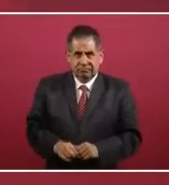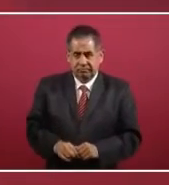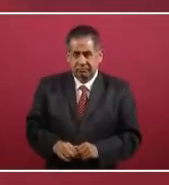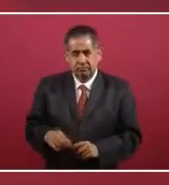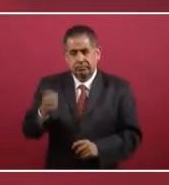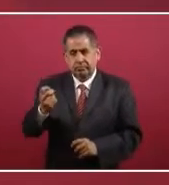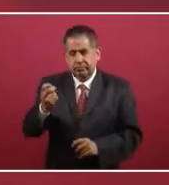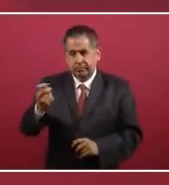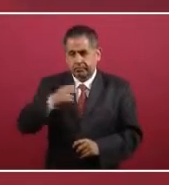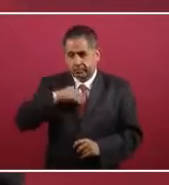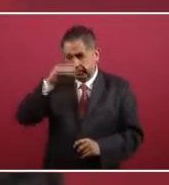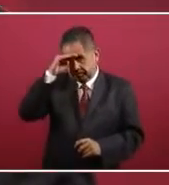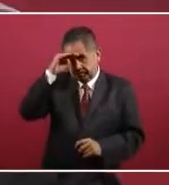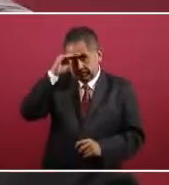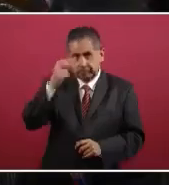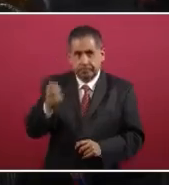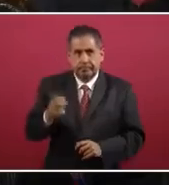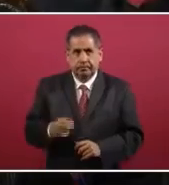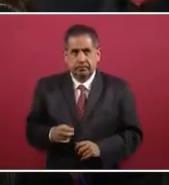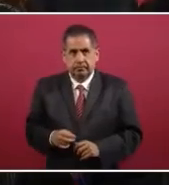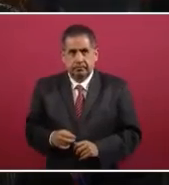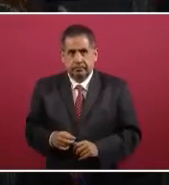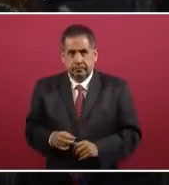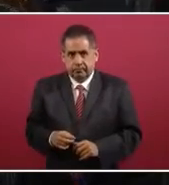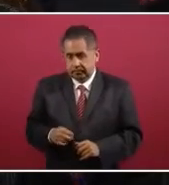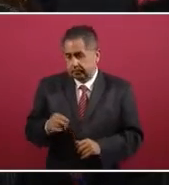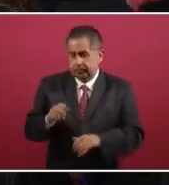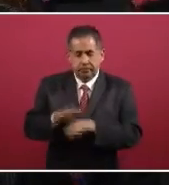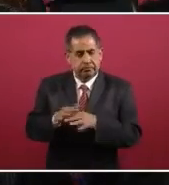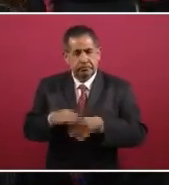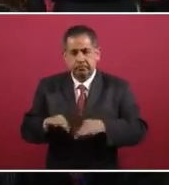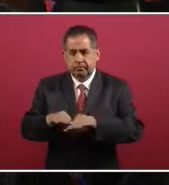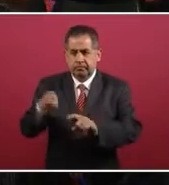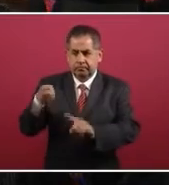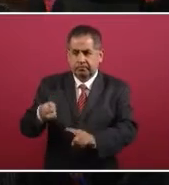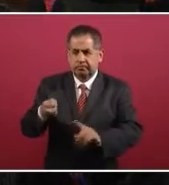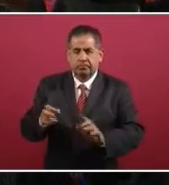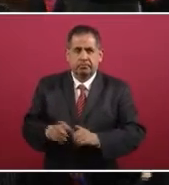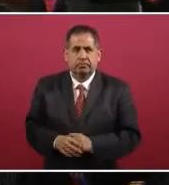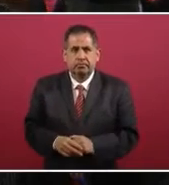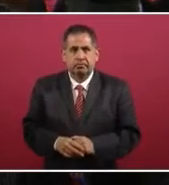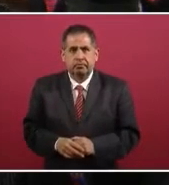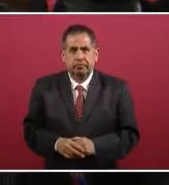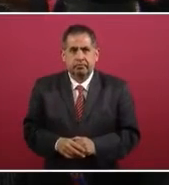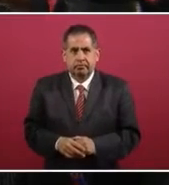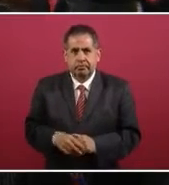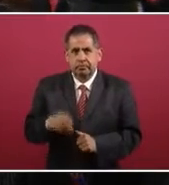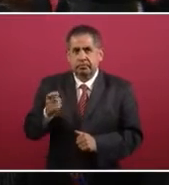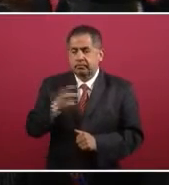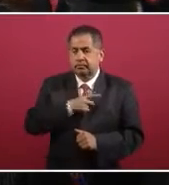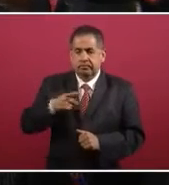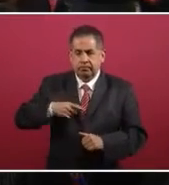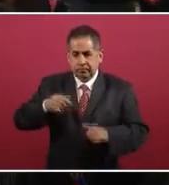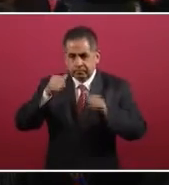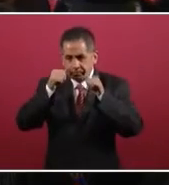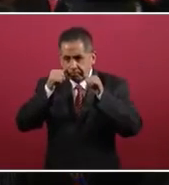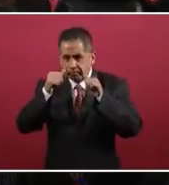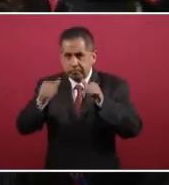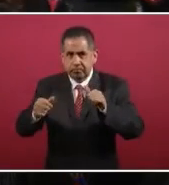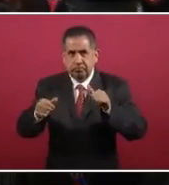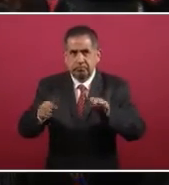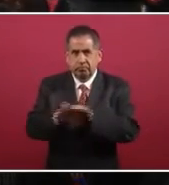Por eso, esto es lo básico, el que se atienda